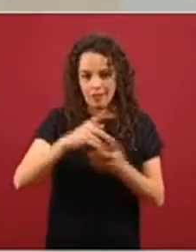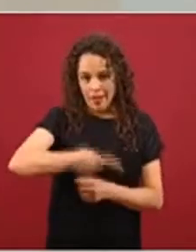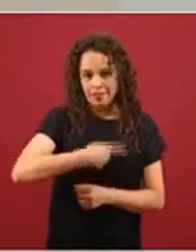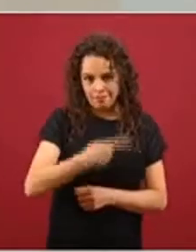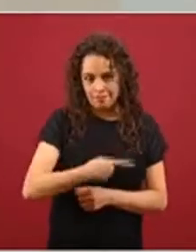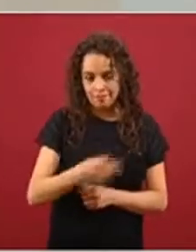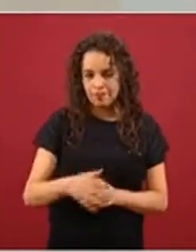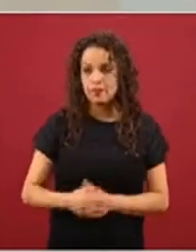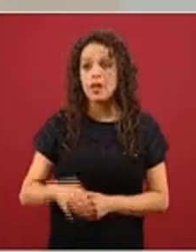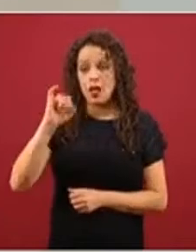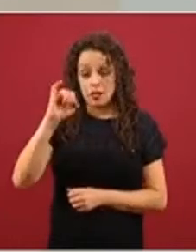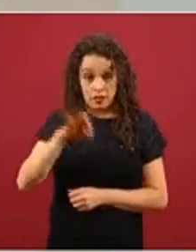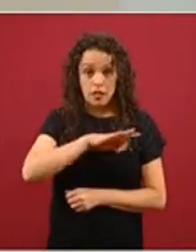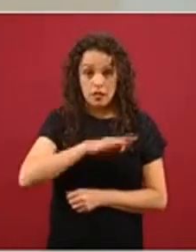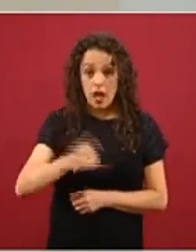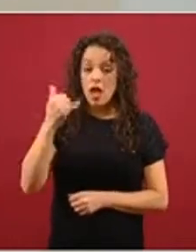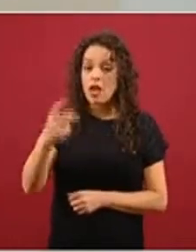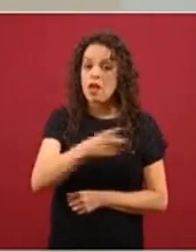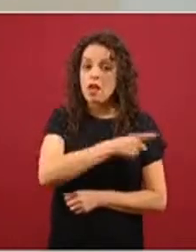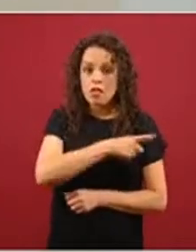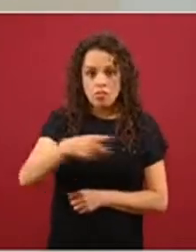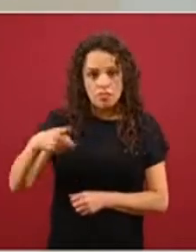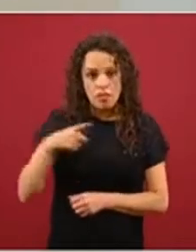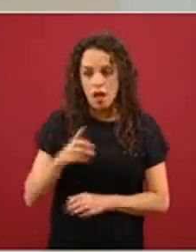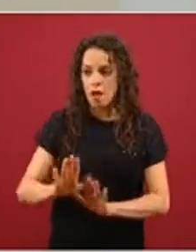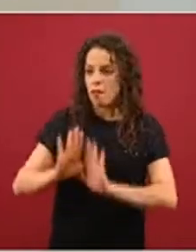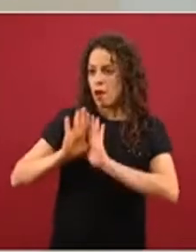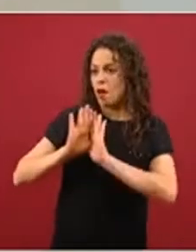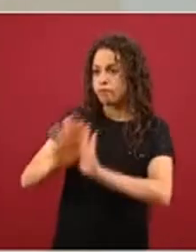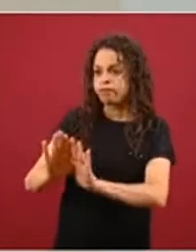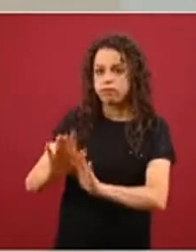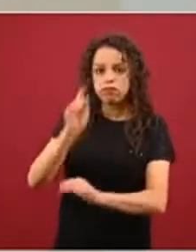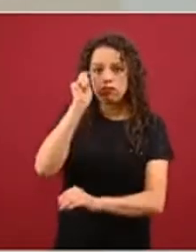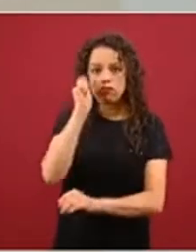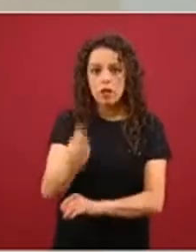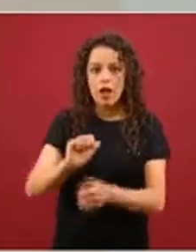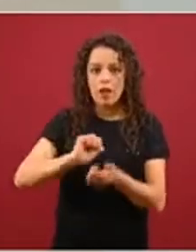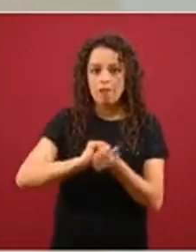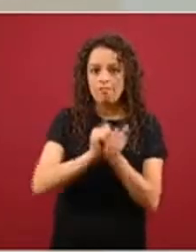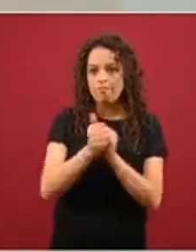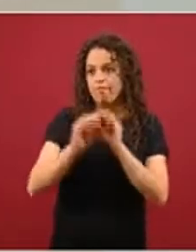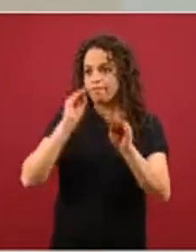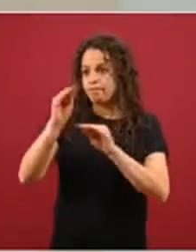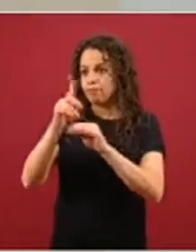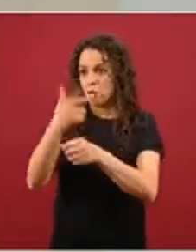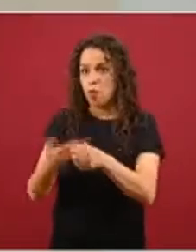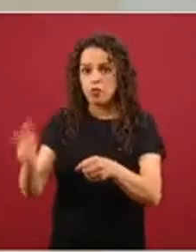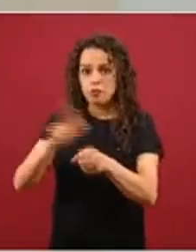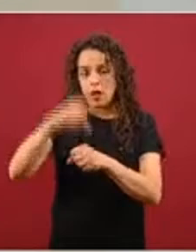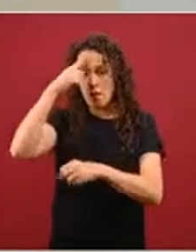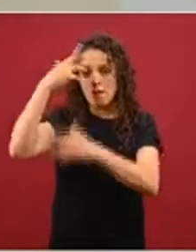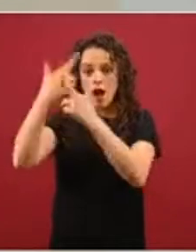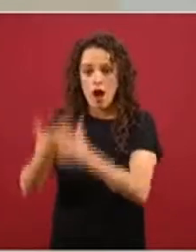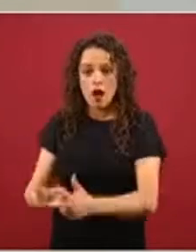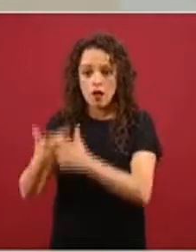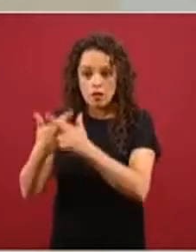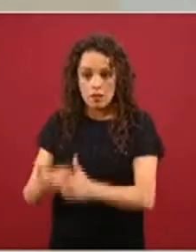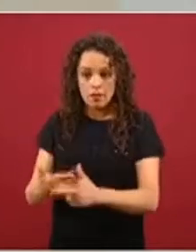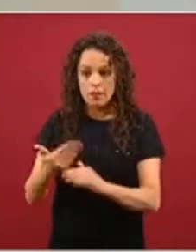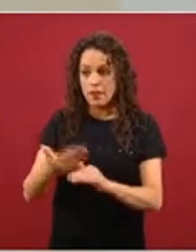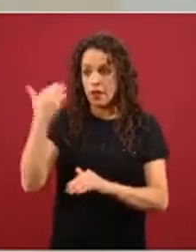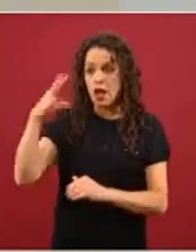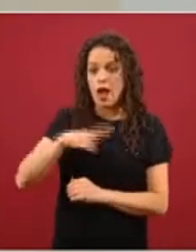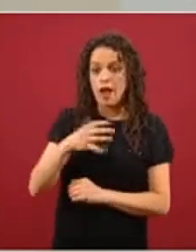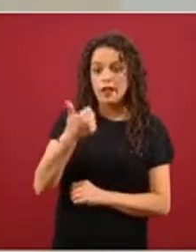y debe conservarse la capacidad ampliada. Recordar, como lo acabamos de ver en la diapositiva, teníamos 645